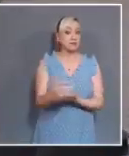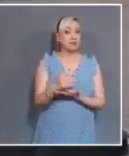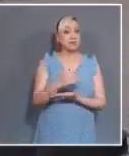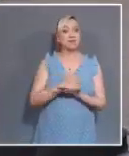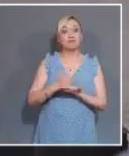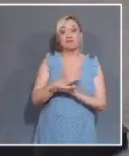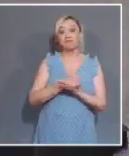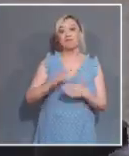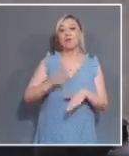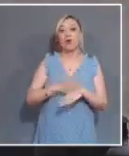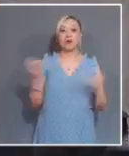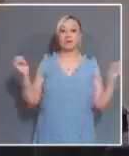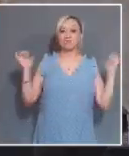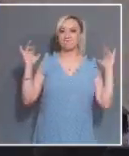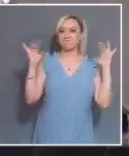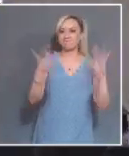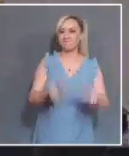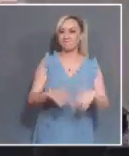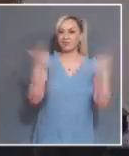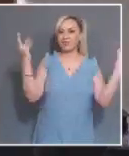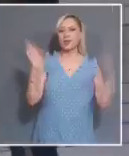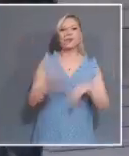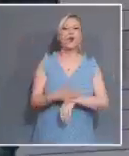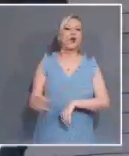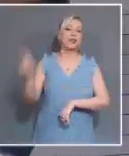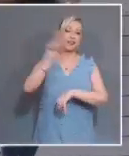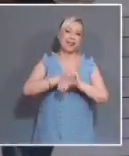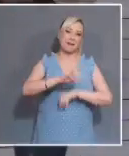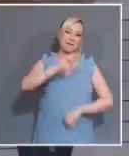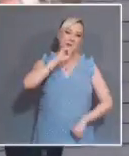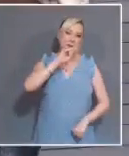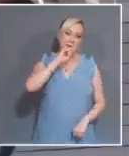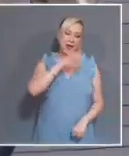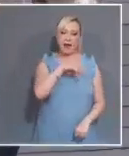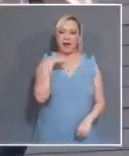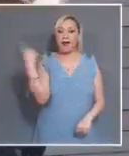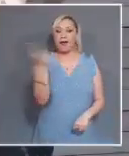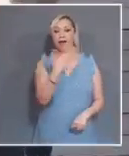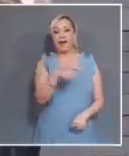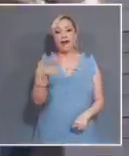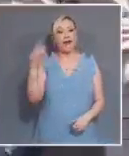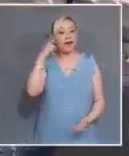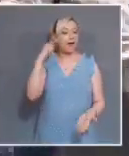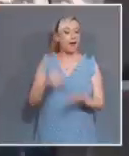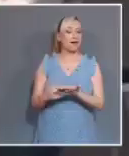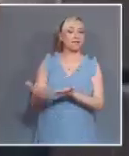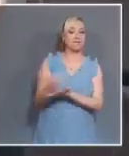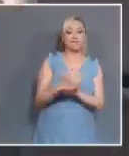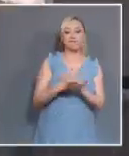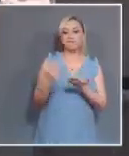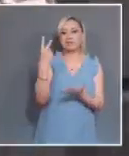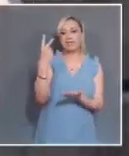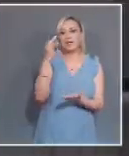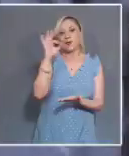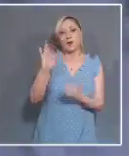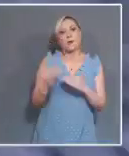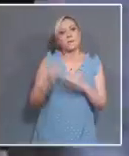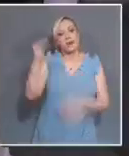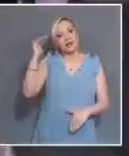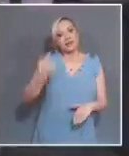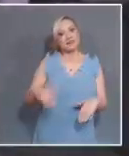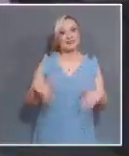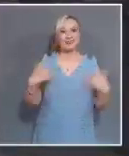Con motivo del Día de las Madres, los restauranteros prevén un aumento del 25% en sus ventas con respecto a 2022,